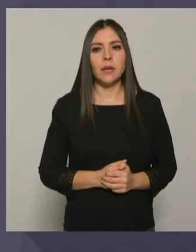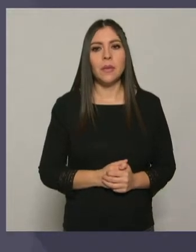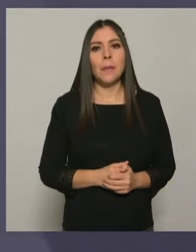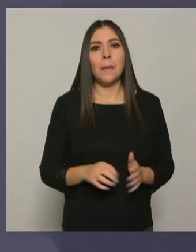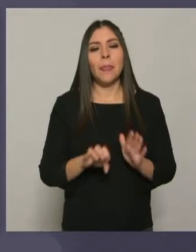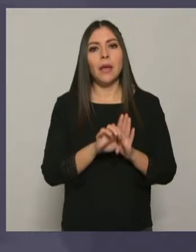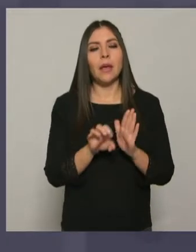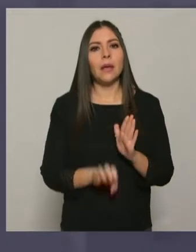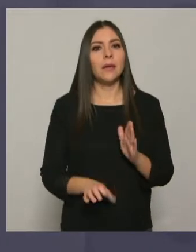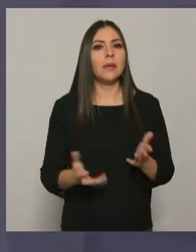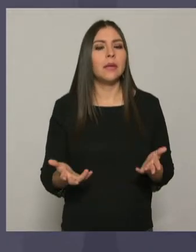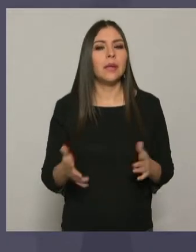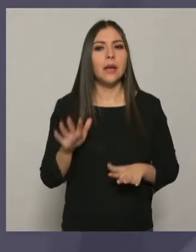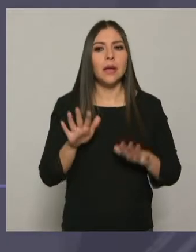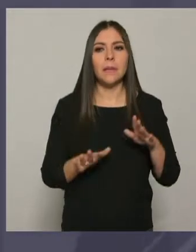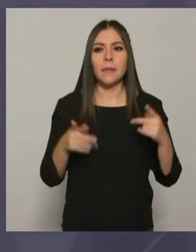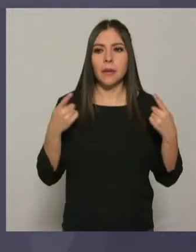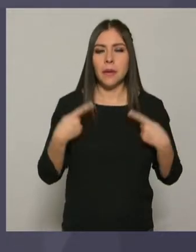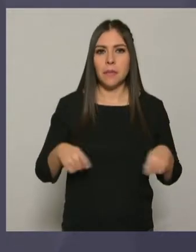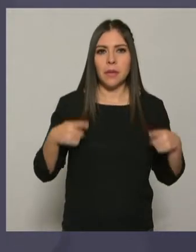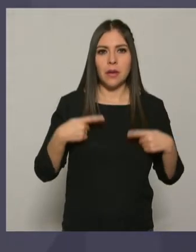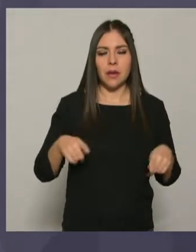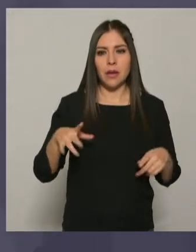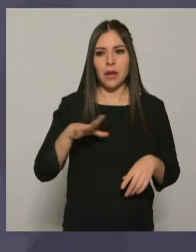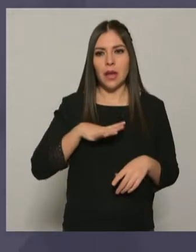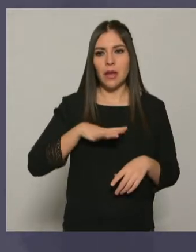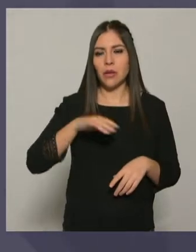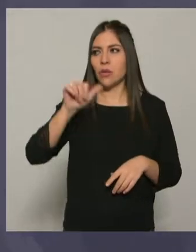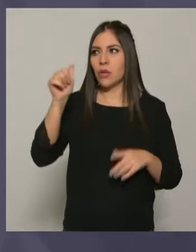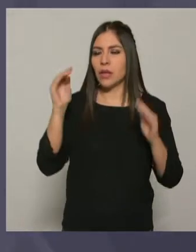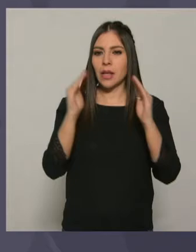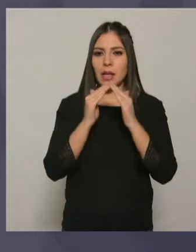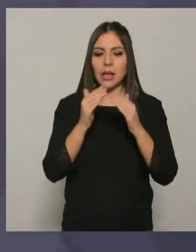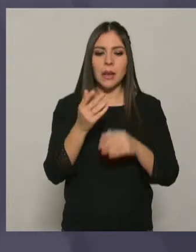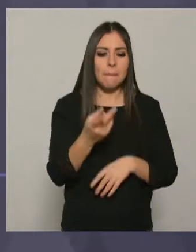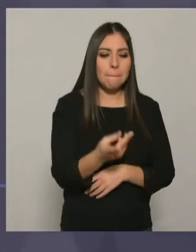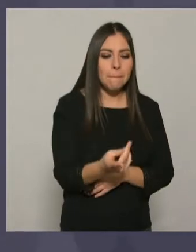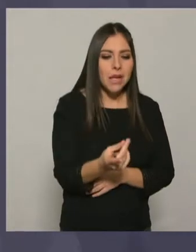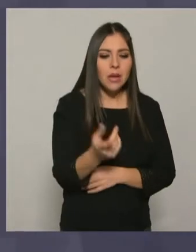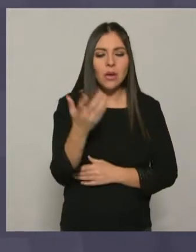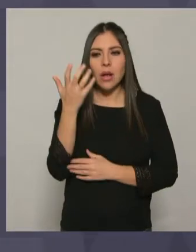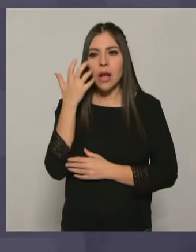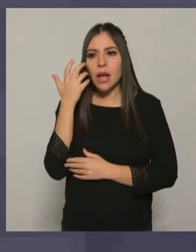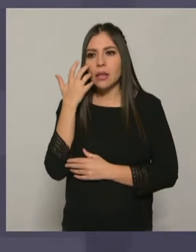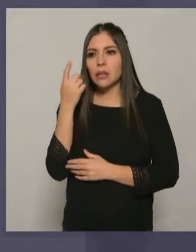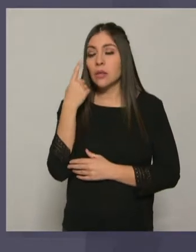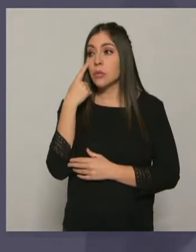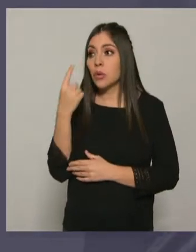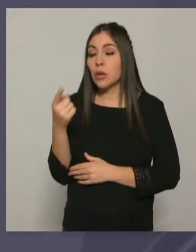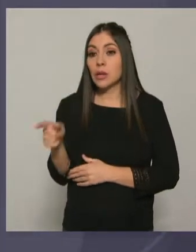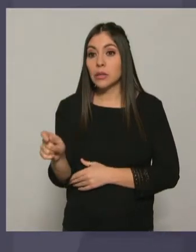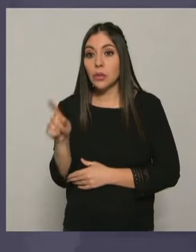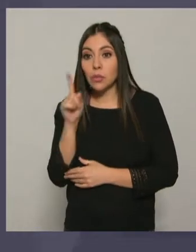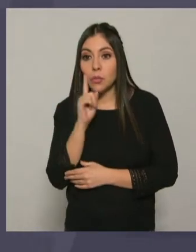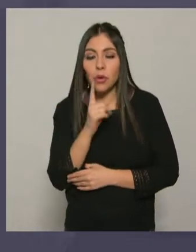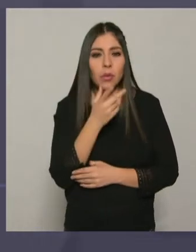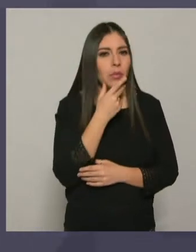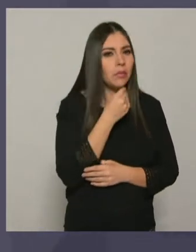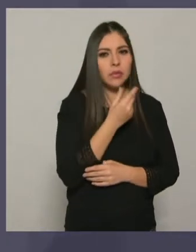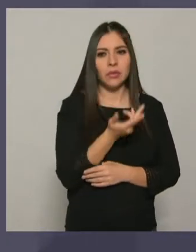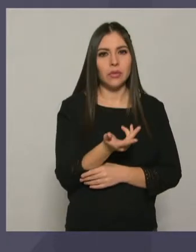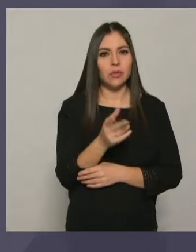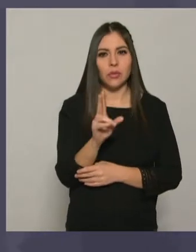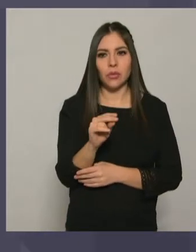personas que hemos tenido a otras especies en las casas, gatos o perros, nos daremos cuenta que no son mujeres ni hombres, ¿verdad? El género